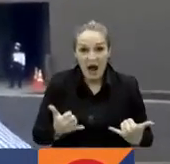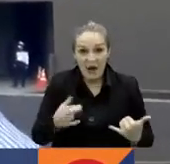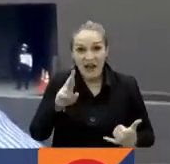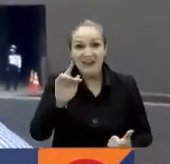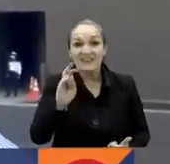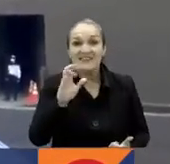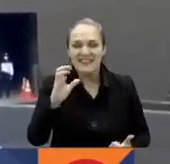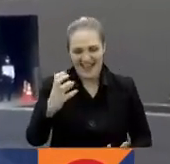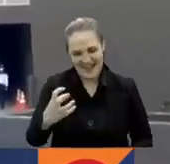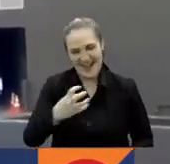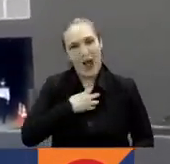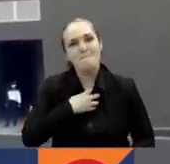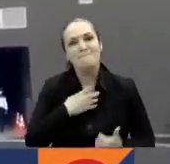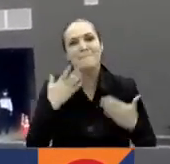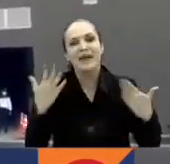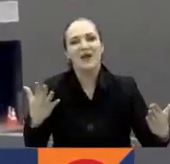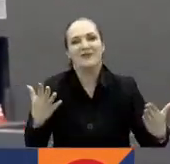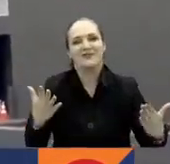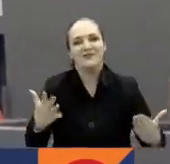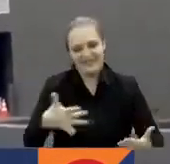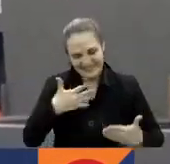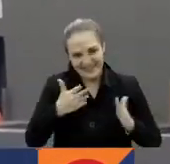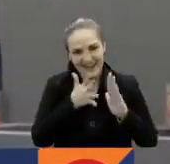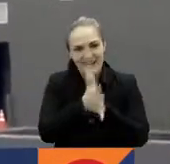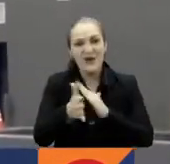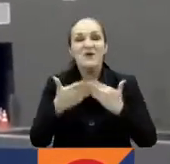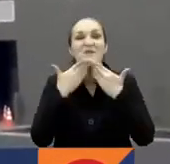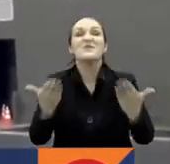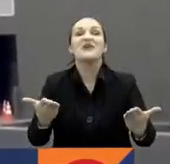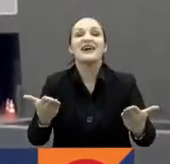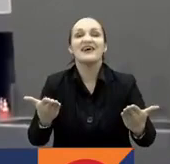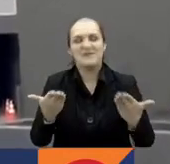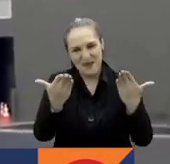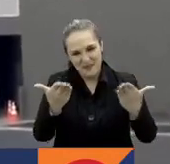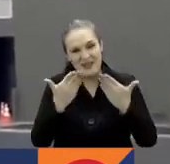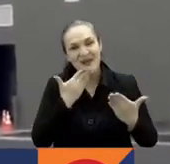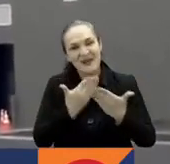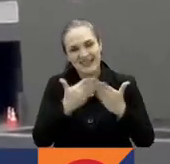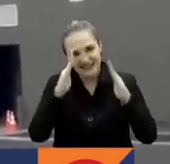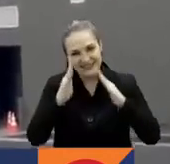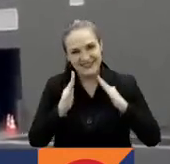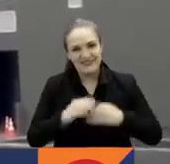campeón, contándole esa alegría. Luis Javier, bienvenido. Hola, y muchas gracias por atendernos.